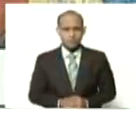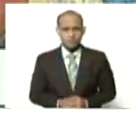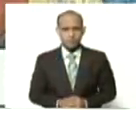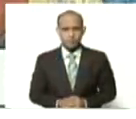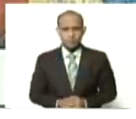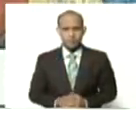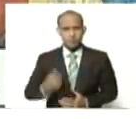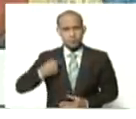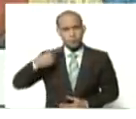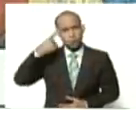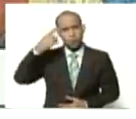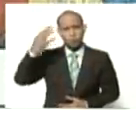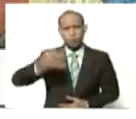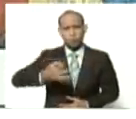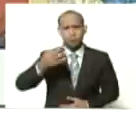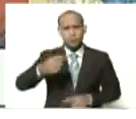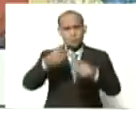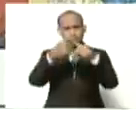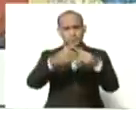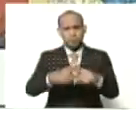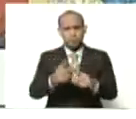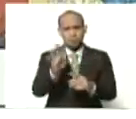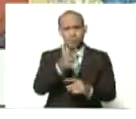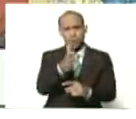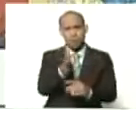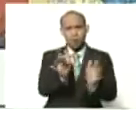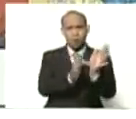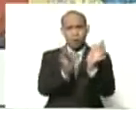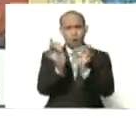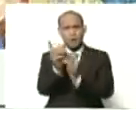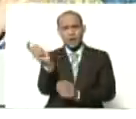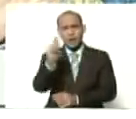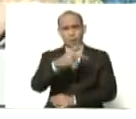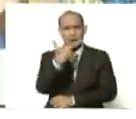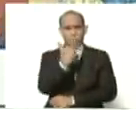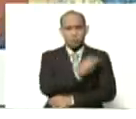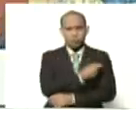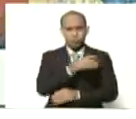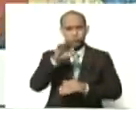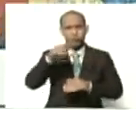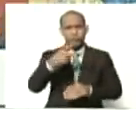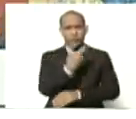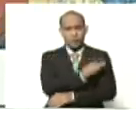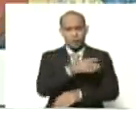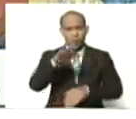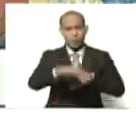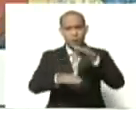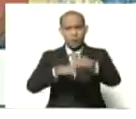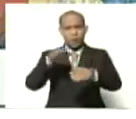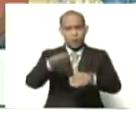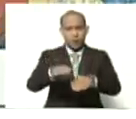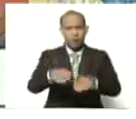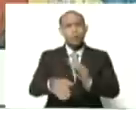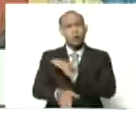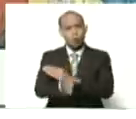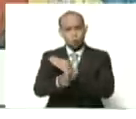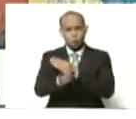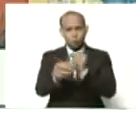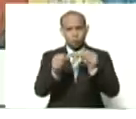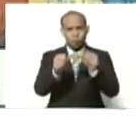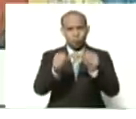Yo siempre calculé para abril el mes de vacunación avanzada y mantenemos esa expectativa